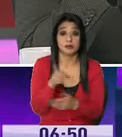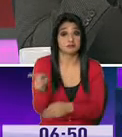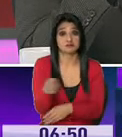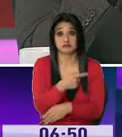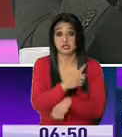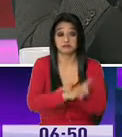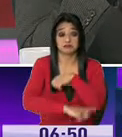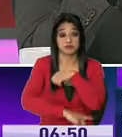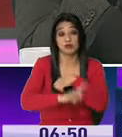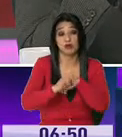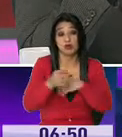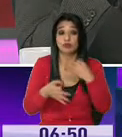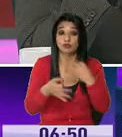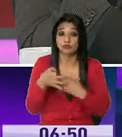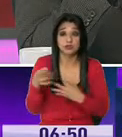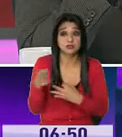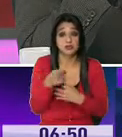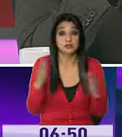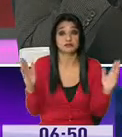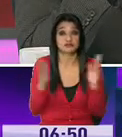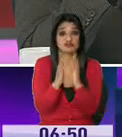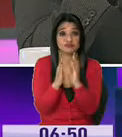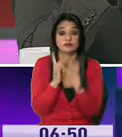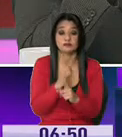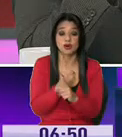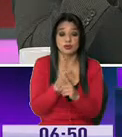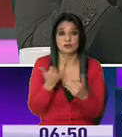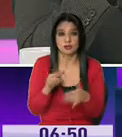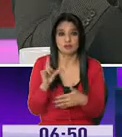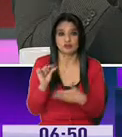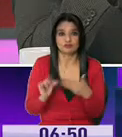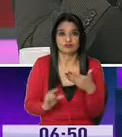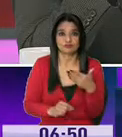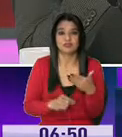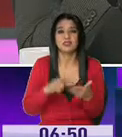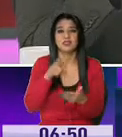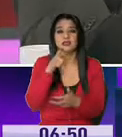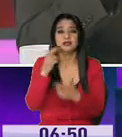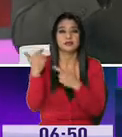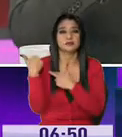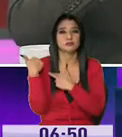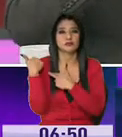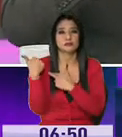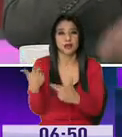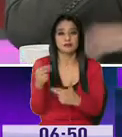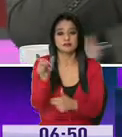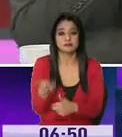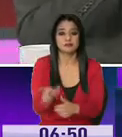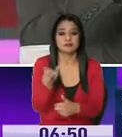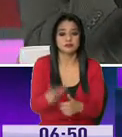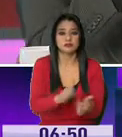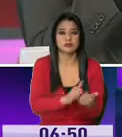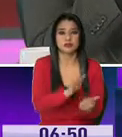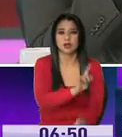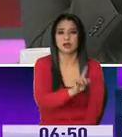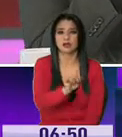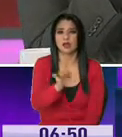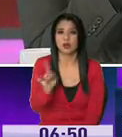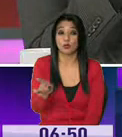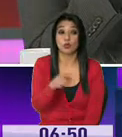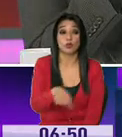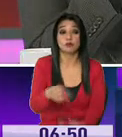realizó con las debidas, digamos, restricciones y con el debido cuidado al que se debe tener cuando se está al pie de los recursos